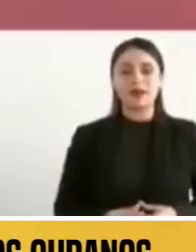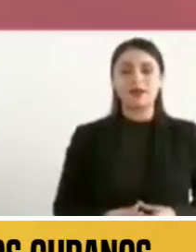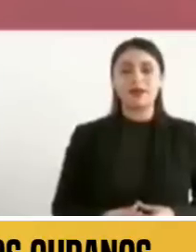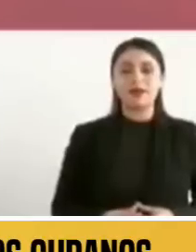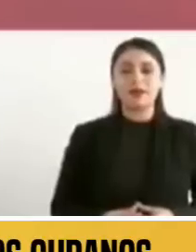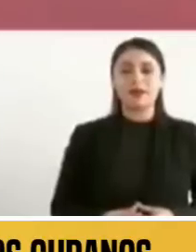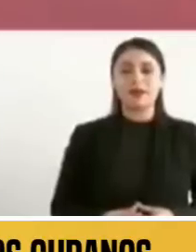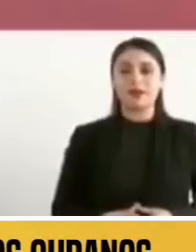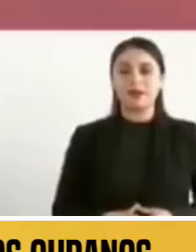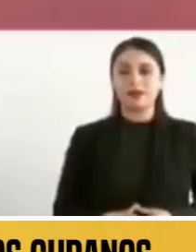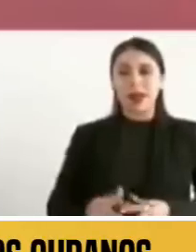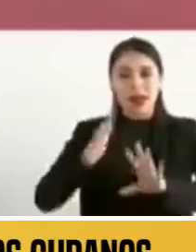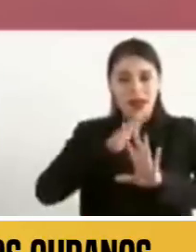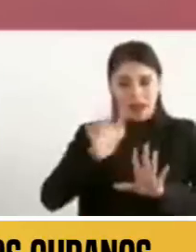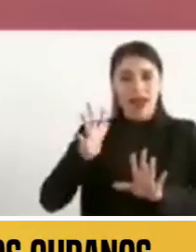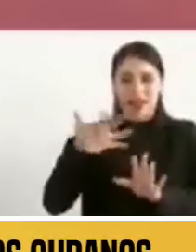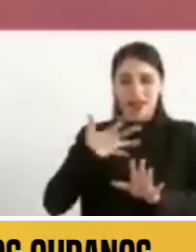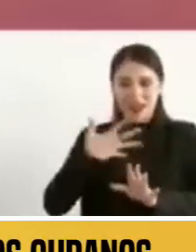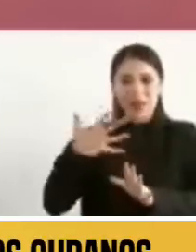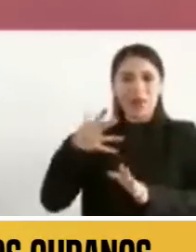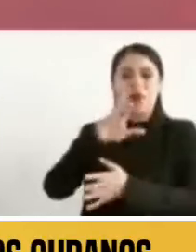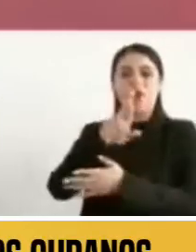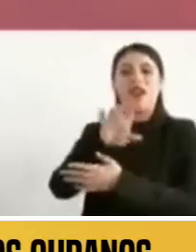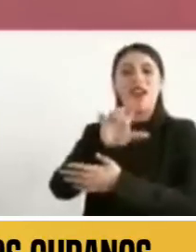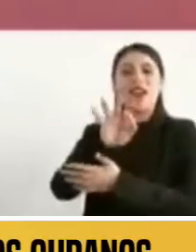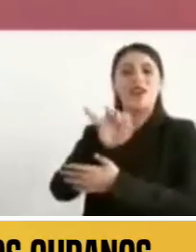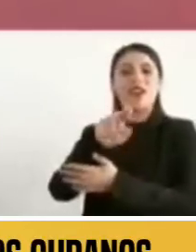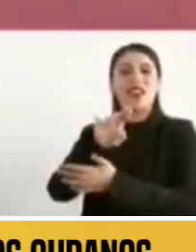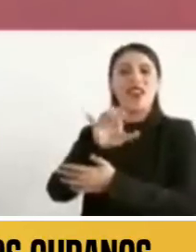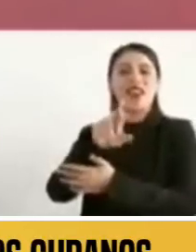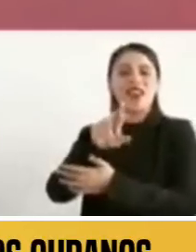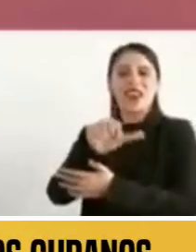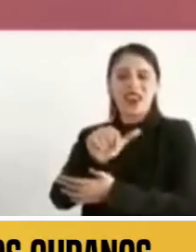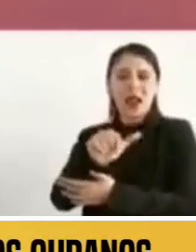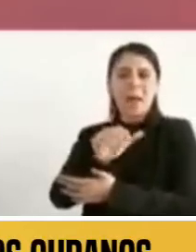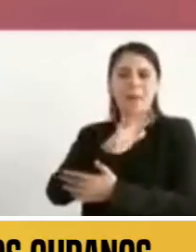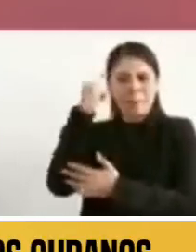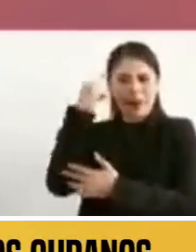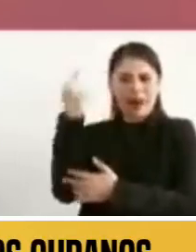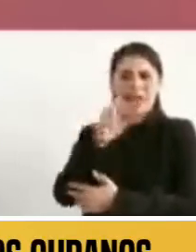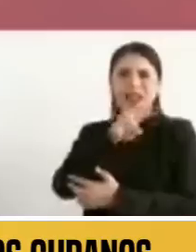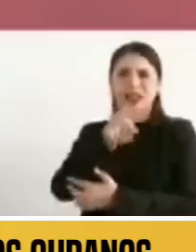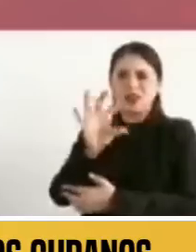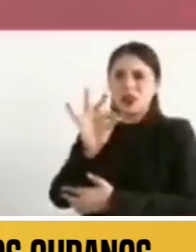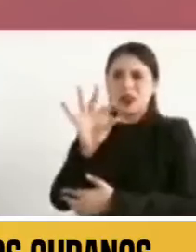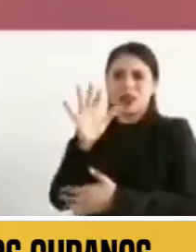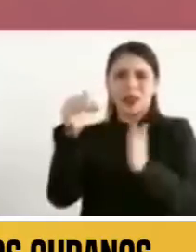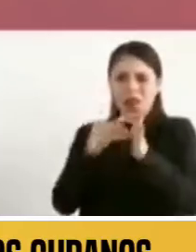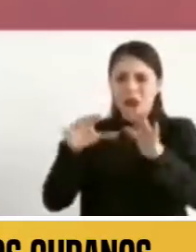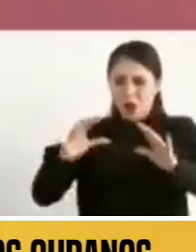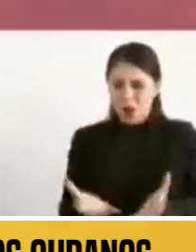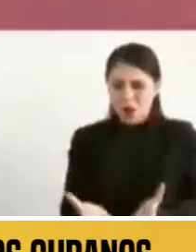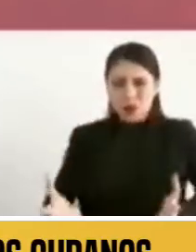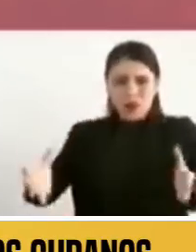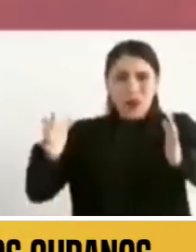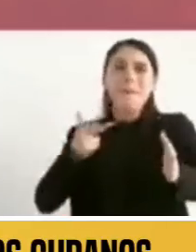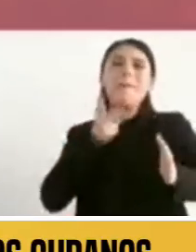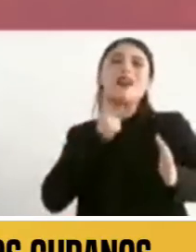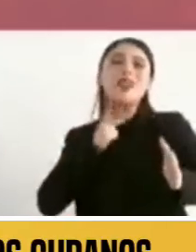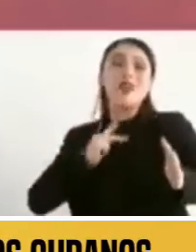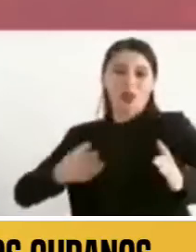Entonces ya tenemos esa otra refinería que también tiene capacidad para 340,000 barriles